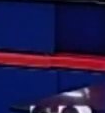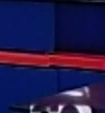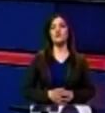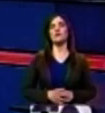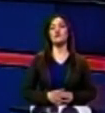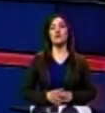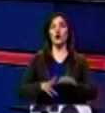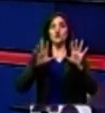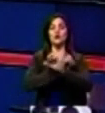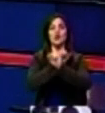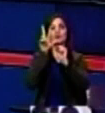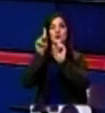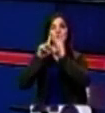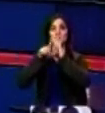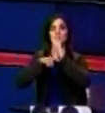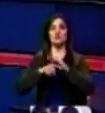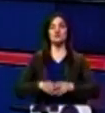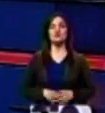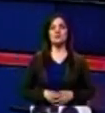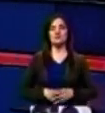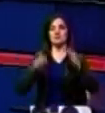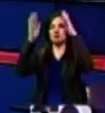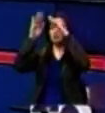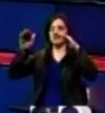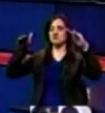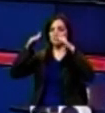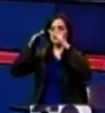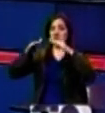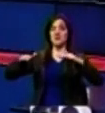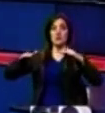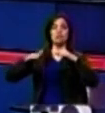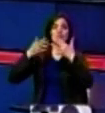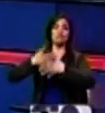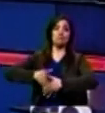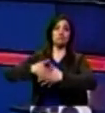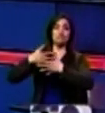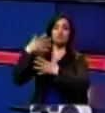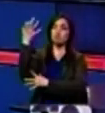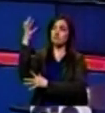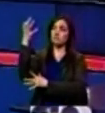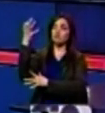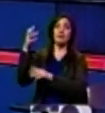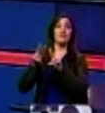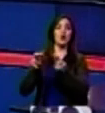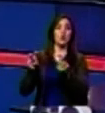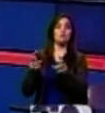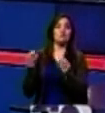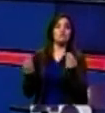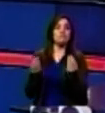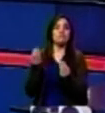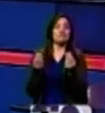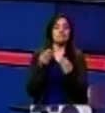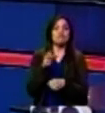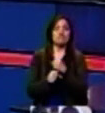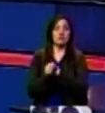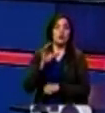8 de la mañana, 31 minutos, y terminó ya la época navideña y usted no sabe qué hacer con el árbol natural que adornó su casa. Bueno, pues como cada